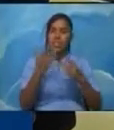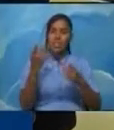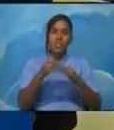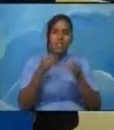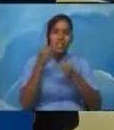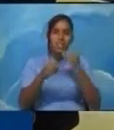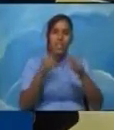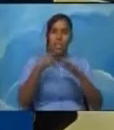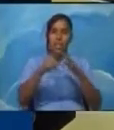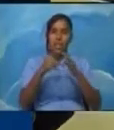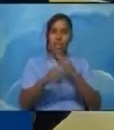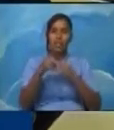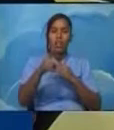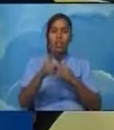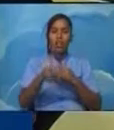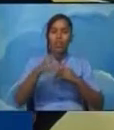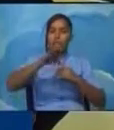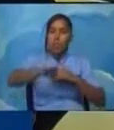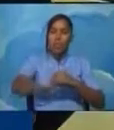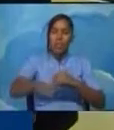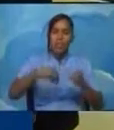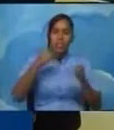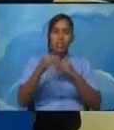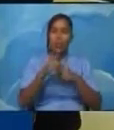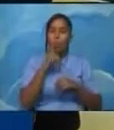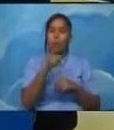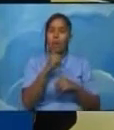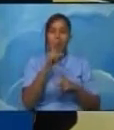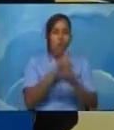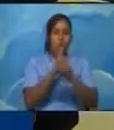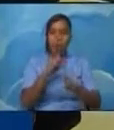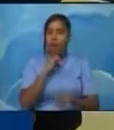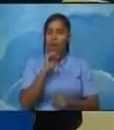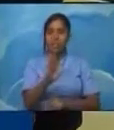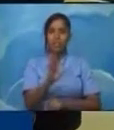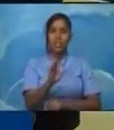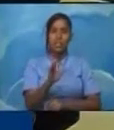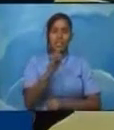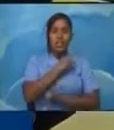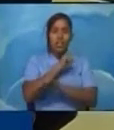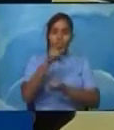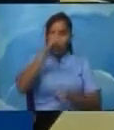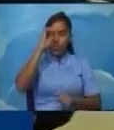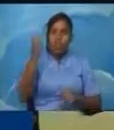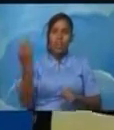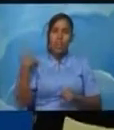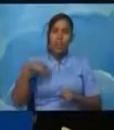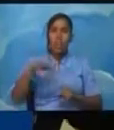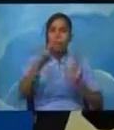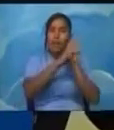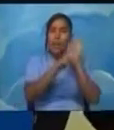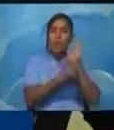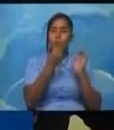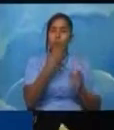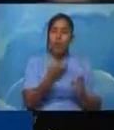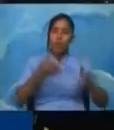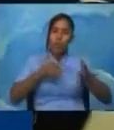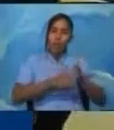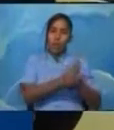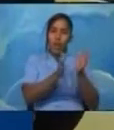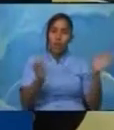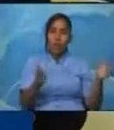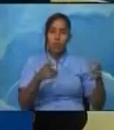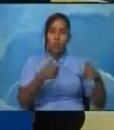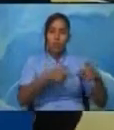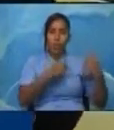esta maldad, que cuando te hicieron esto te iba mal. No, ya Dios tiene planes buenos para con nosotros cuando le abrimos la